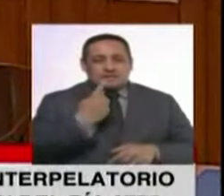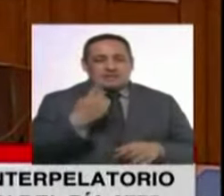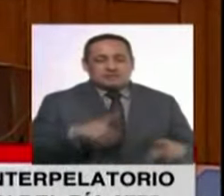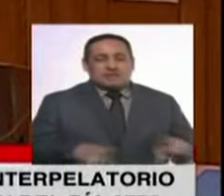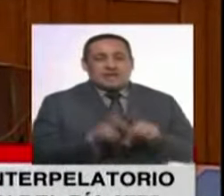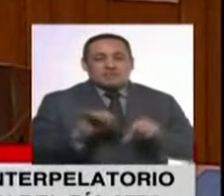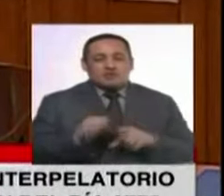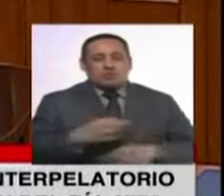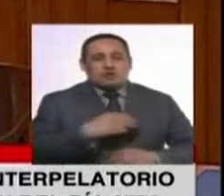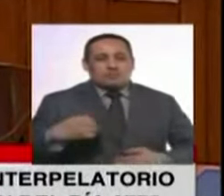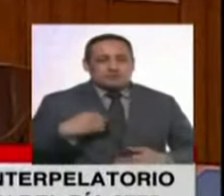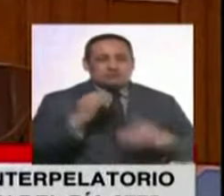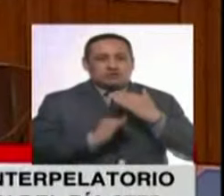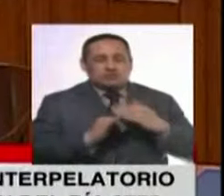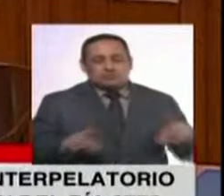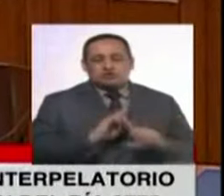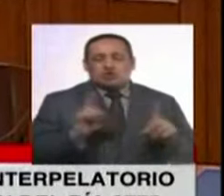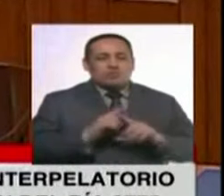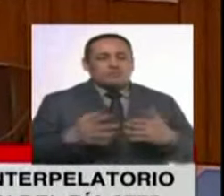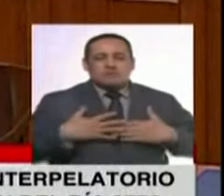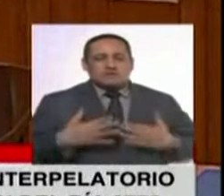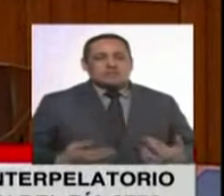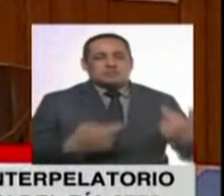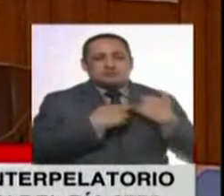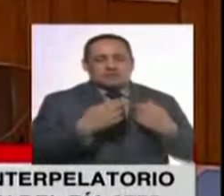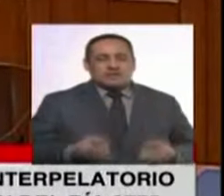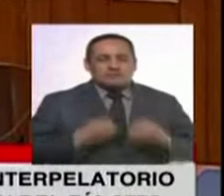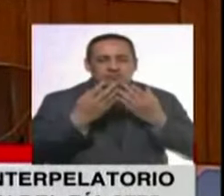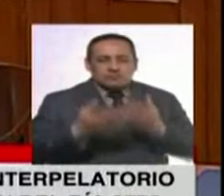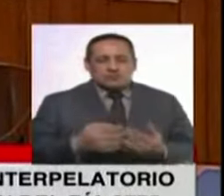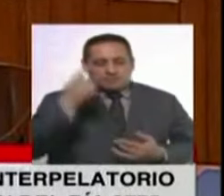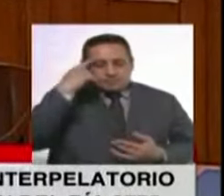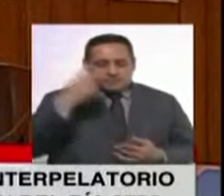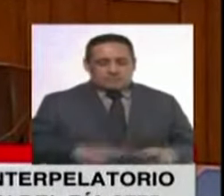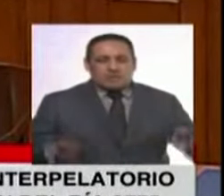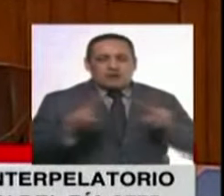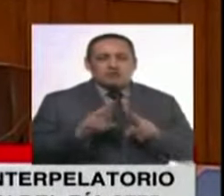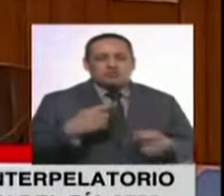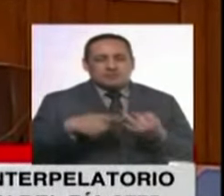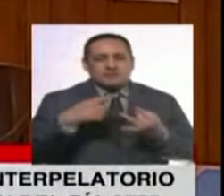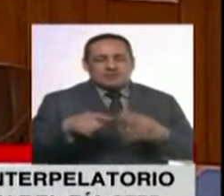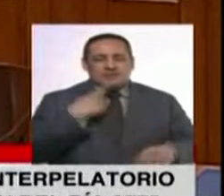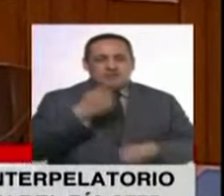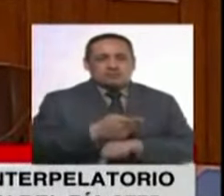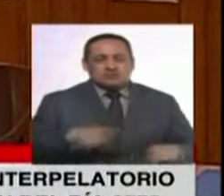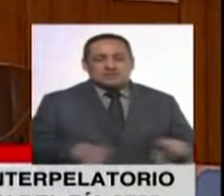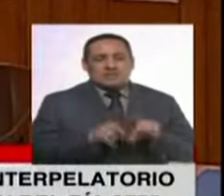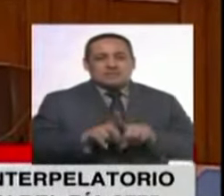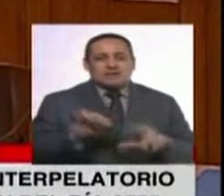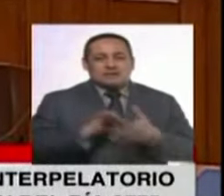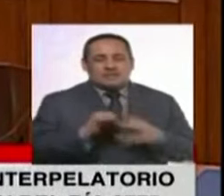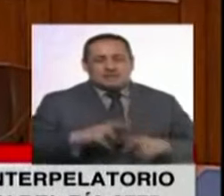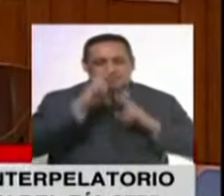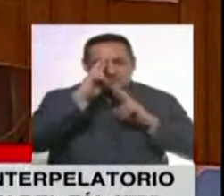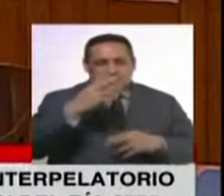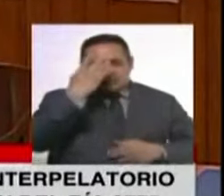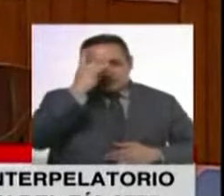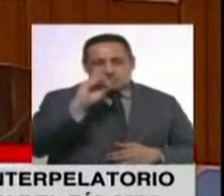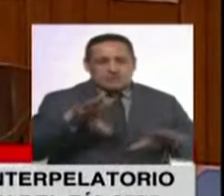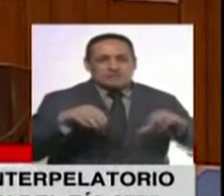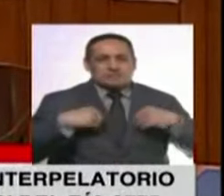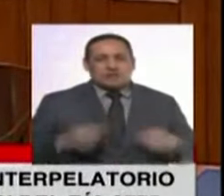como ministro interior no me corresponde emitir juicio de valor sobre dichas denuncias Y sí respetar las